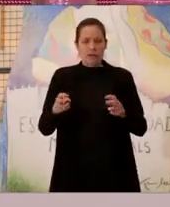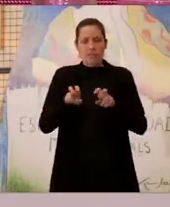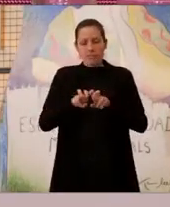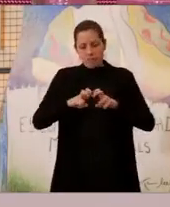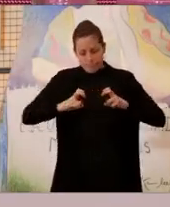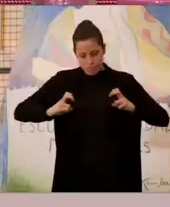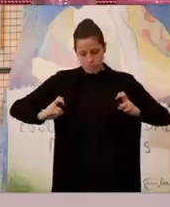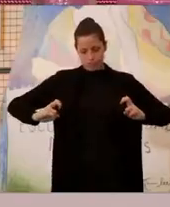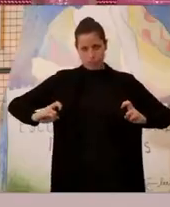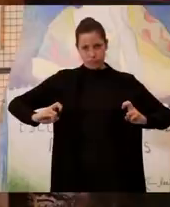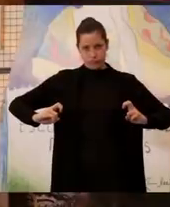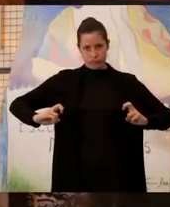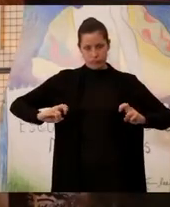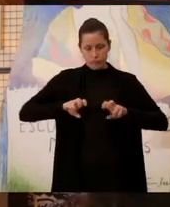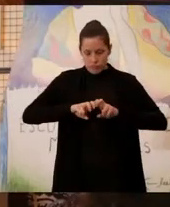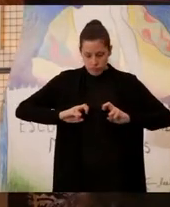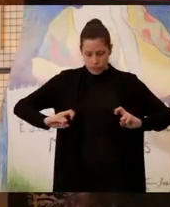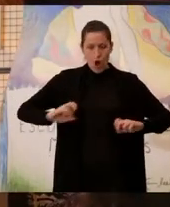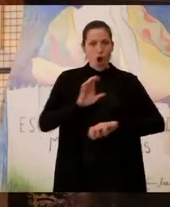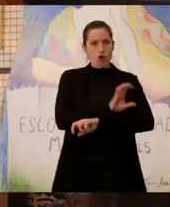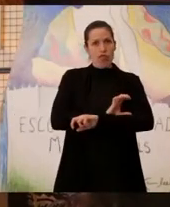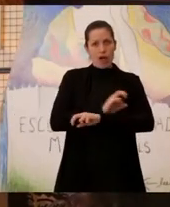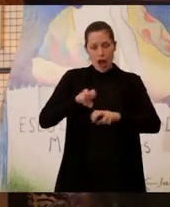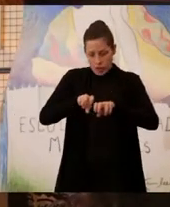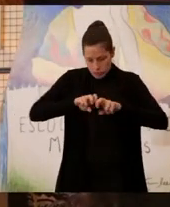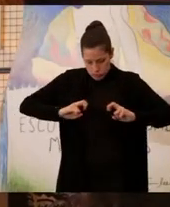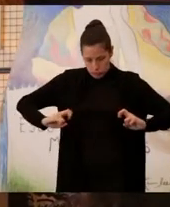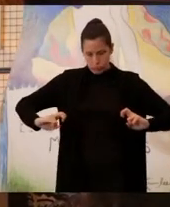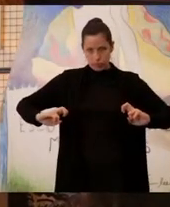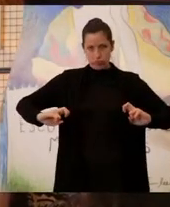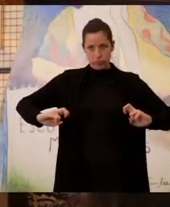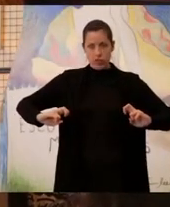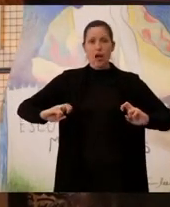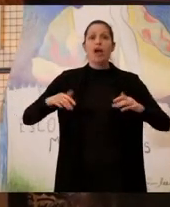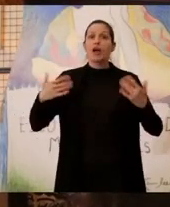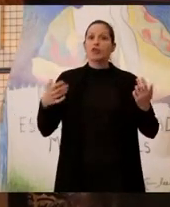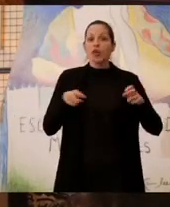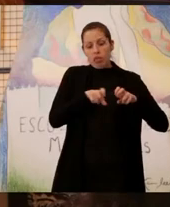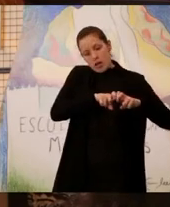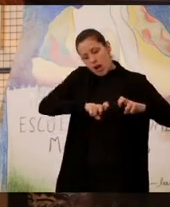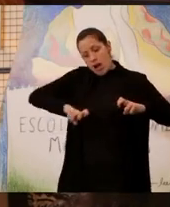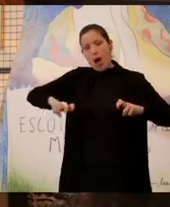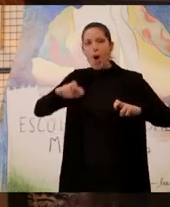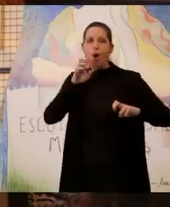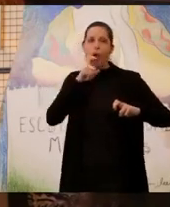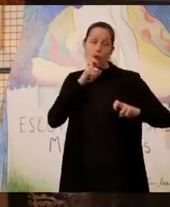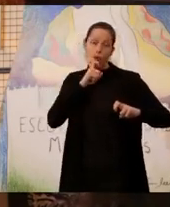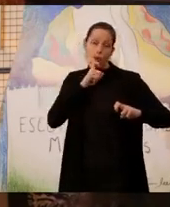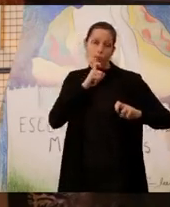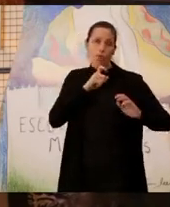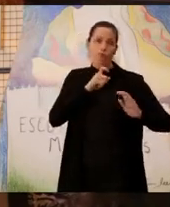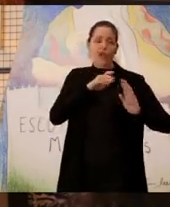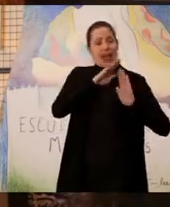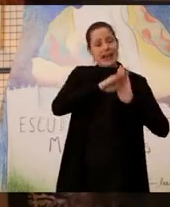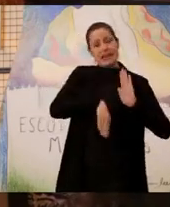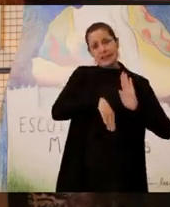ahora los concejales Entonces nos habían puesto primero por orden de la lista por lo tanto un hombre